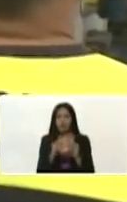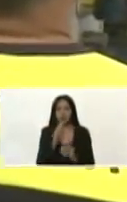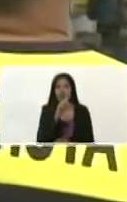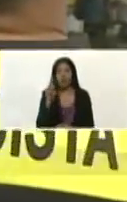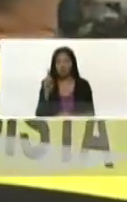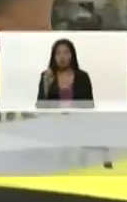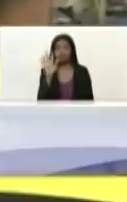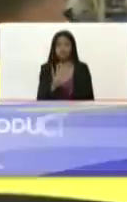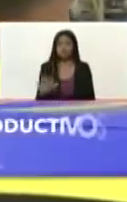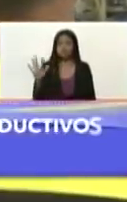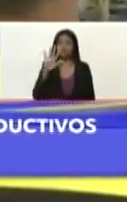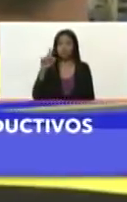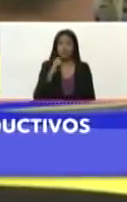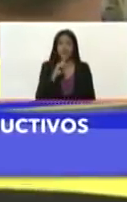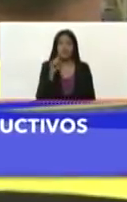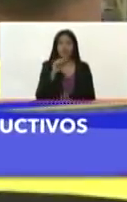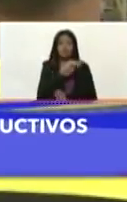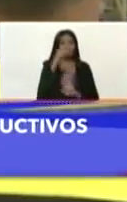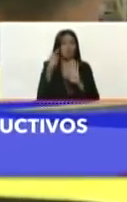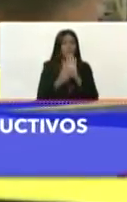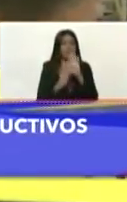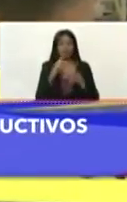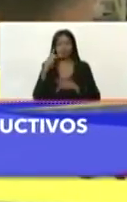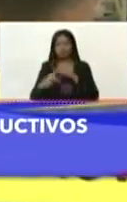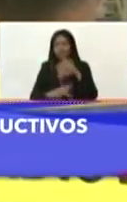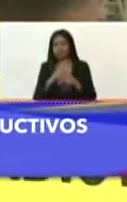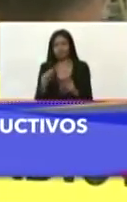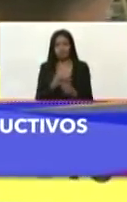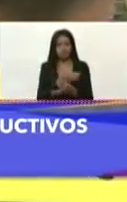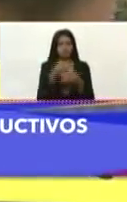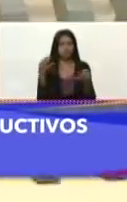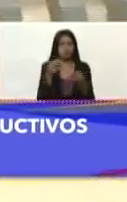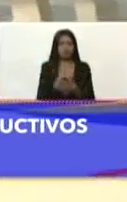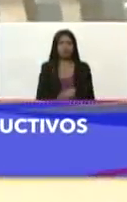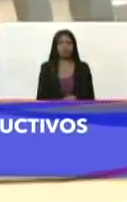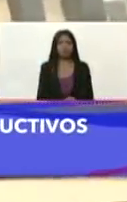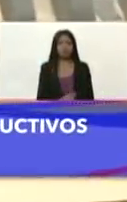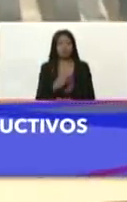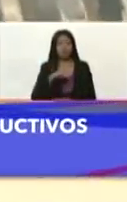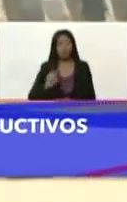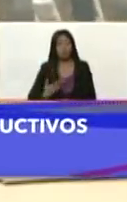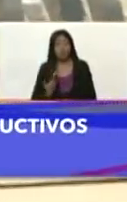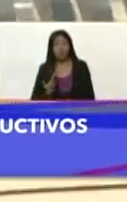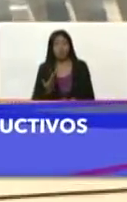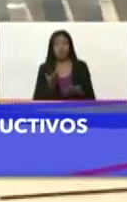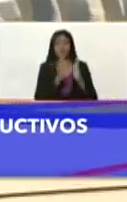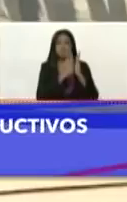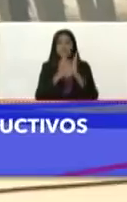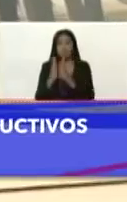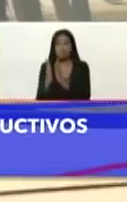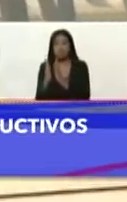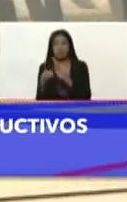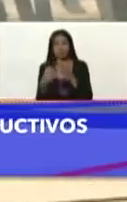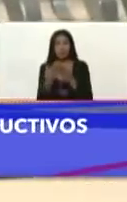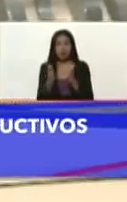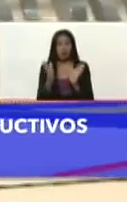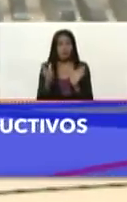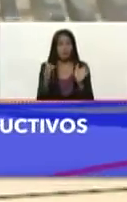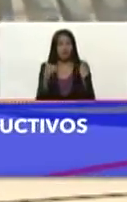nacional. Hoy estamos al 100% productivo. Al 100%. Y sí, le podemos surtir de